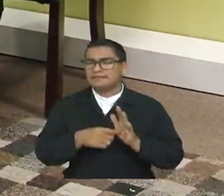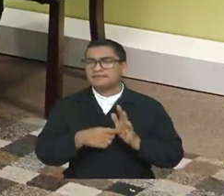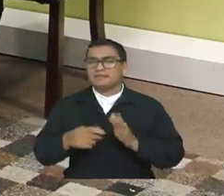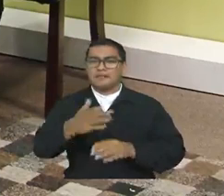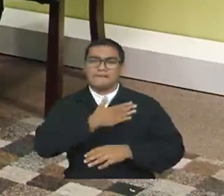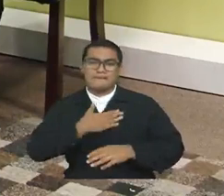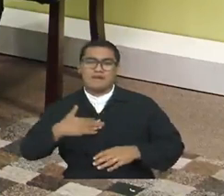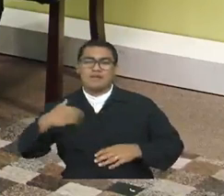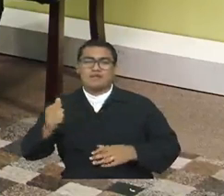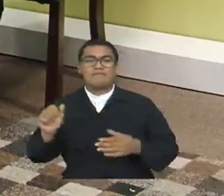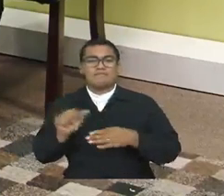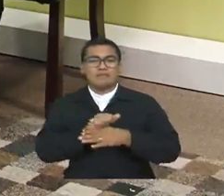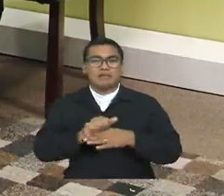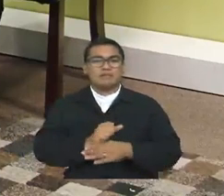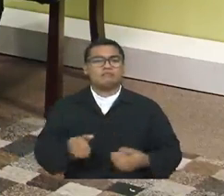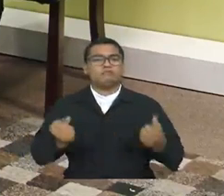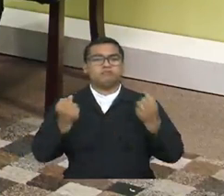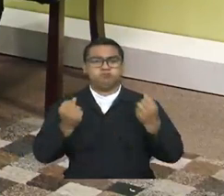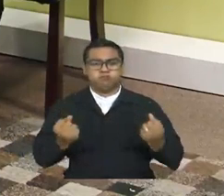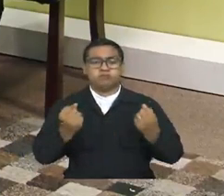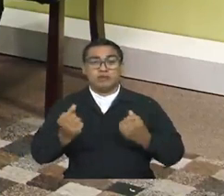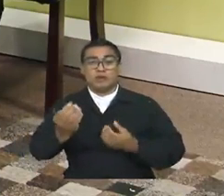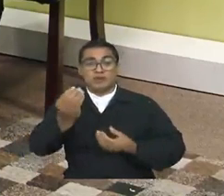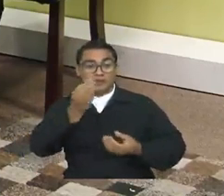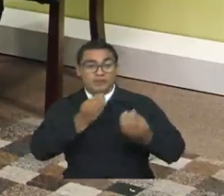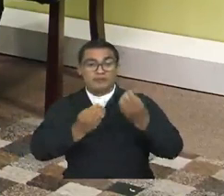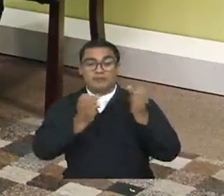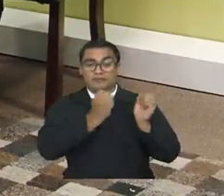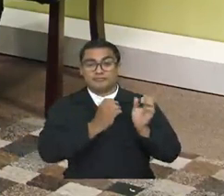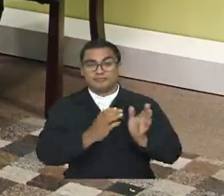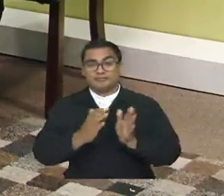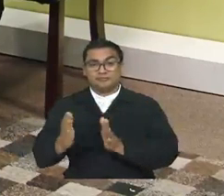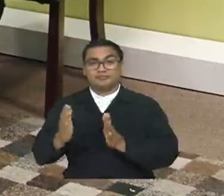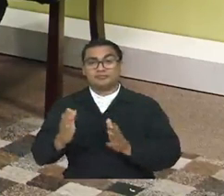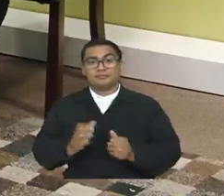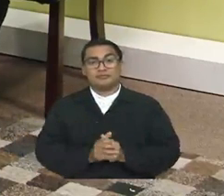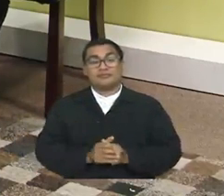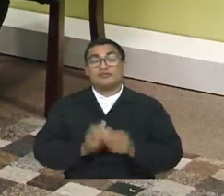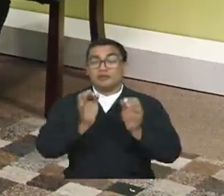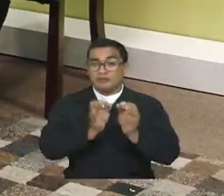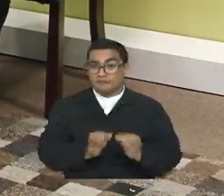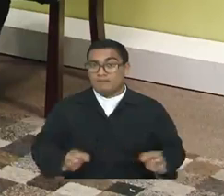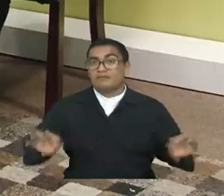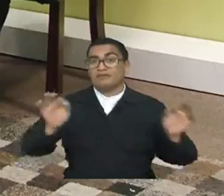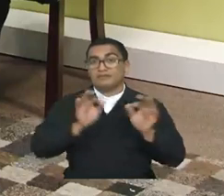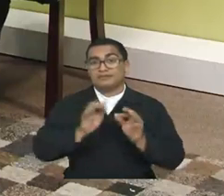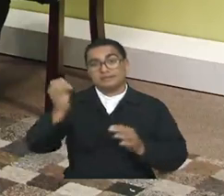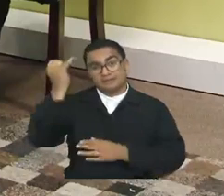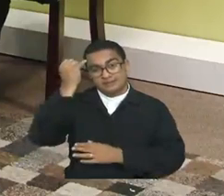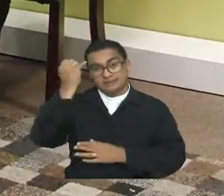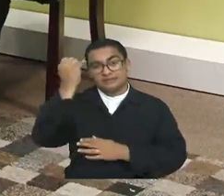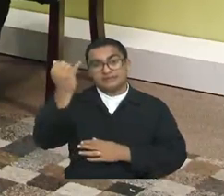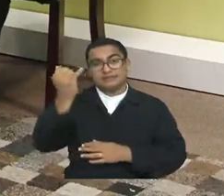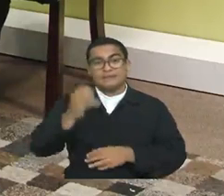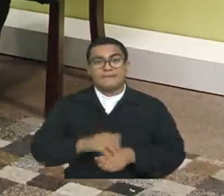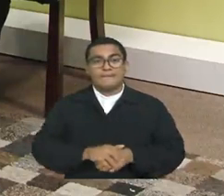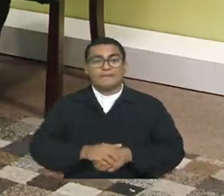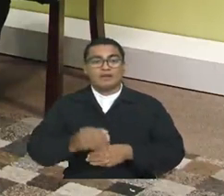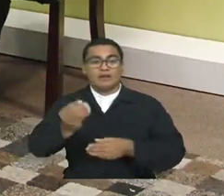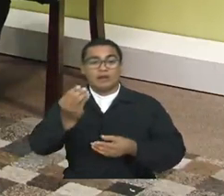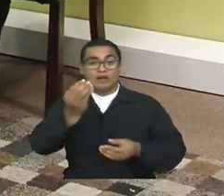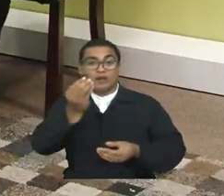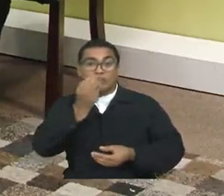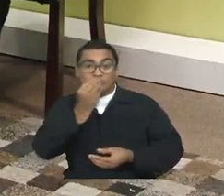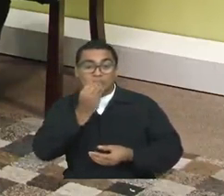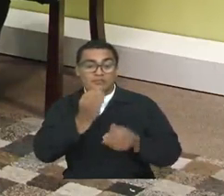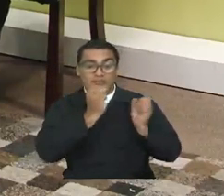hacer ejercicio y tener una alimentación saludable. Es que eso es lo ideal, o sea, tener una alimentación adecuada y